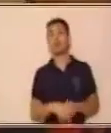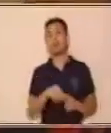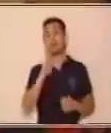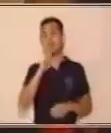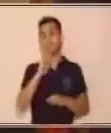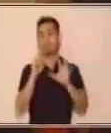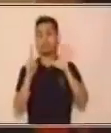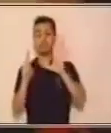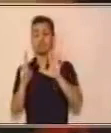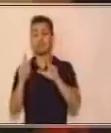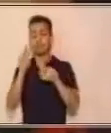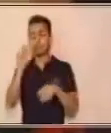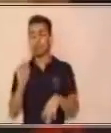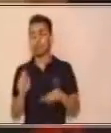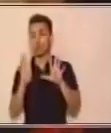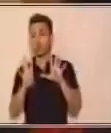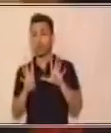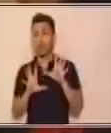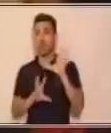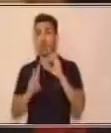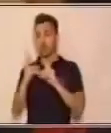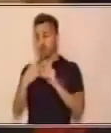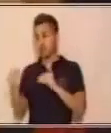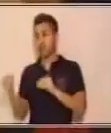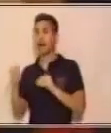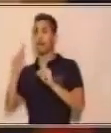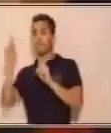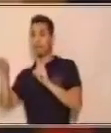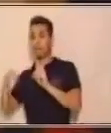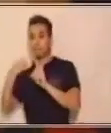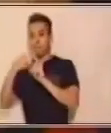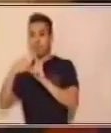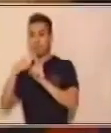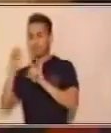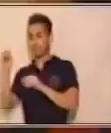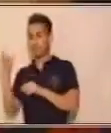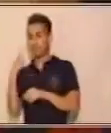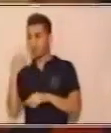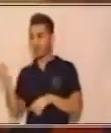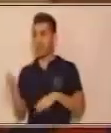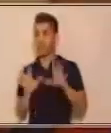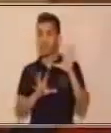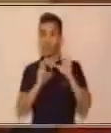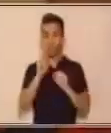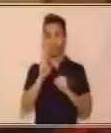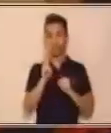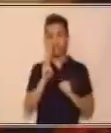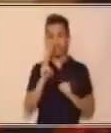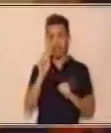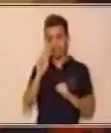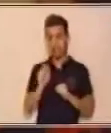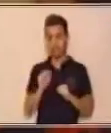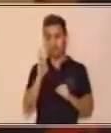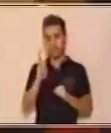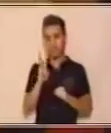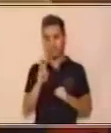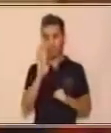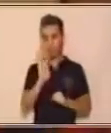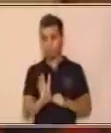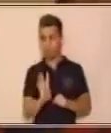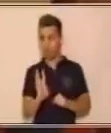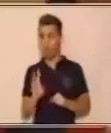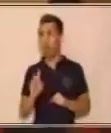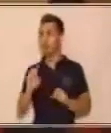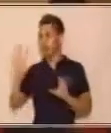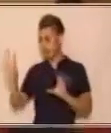0. Y luego digo 12 dentro de 3 me da 4 y agrego el 0. ¿Ves? Mi resultado es